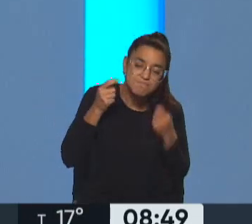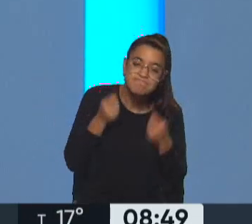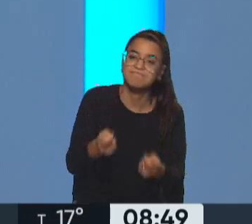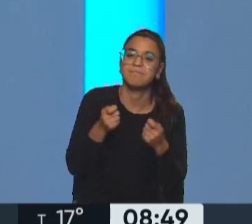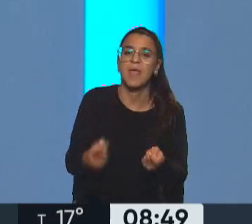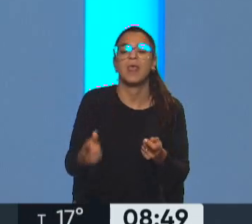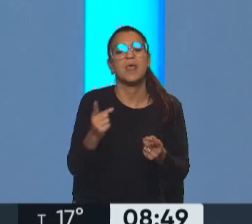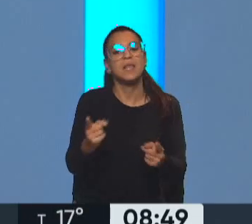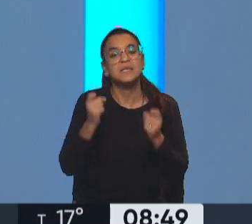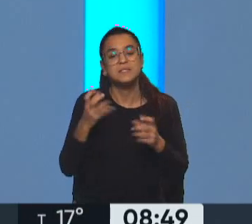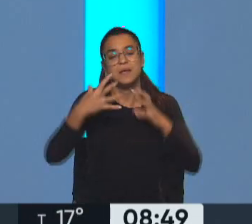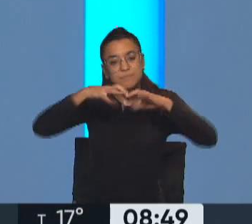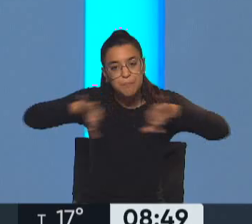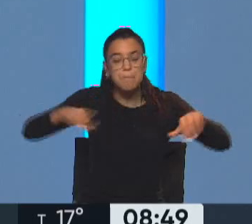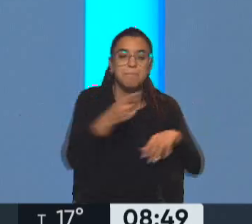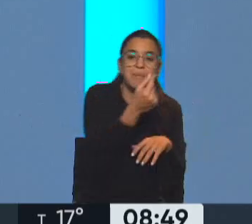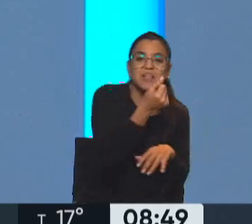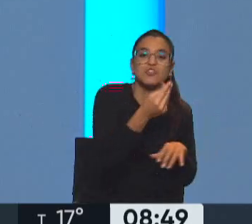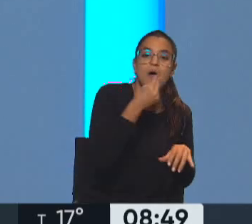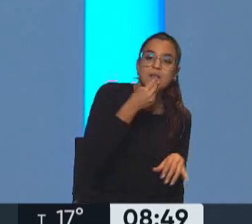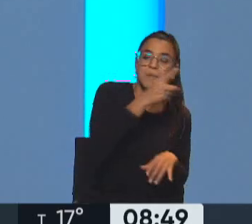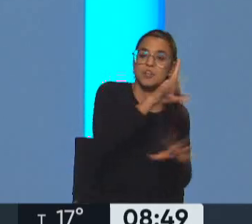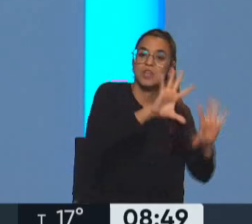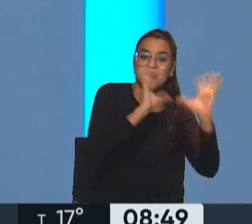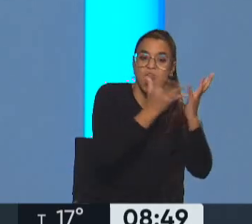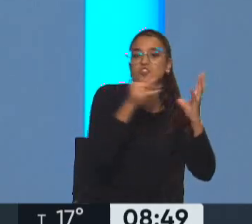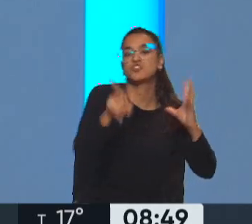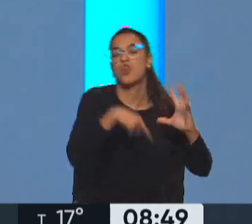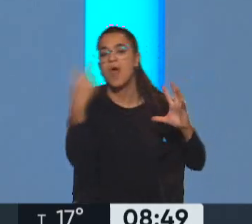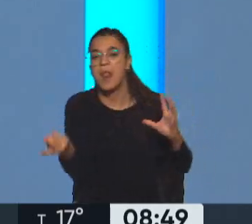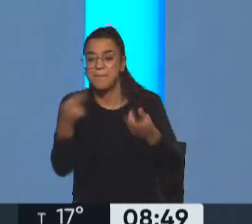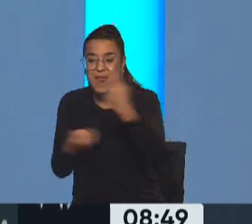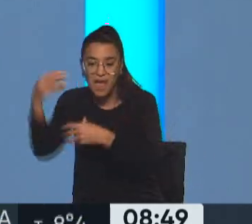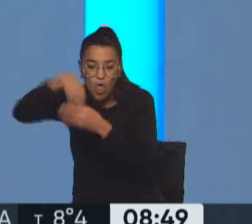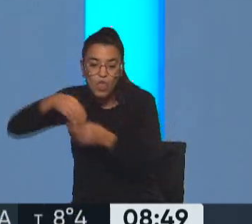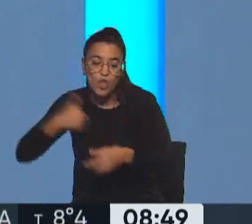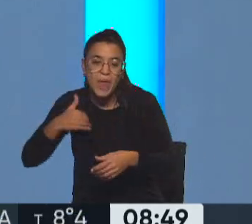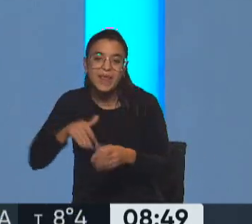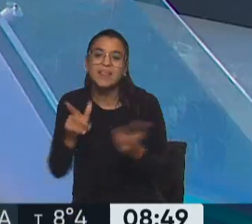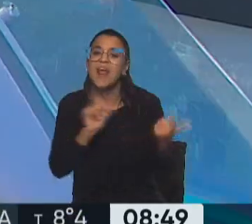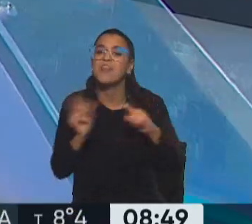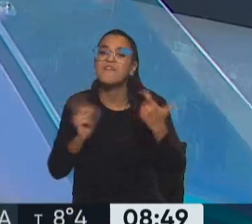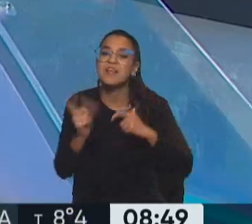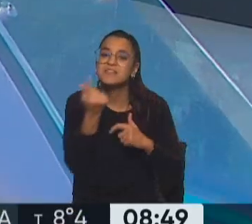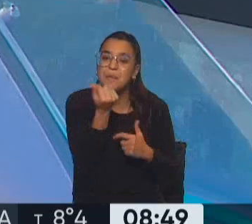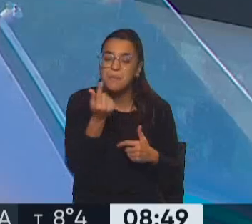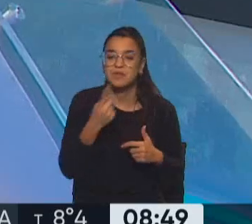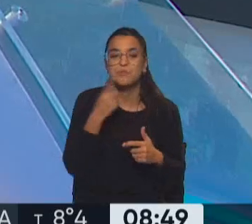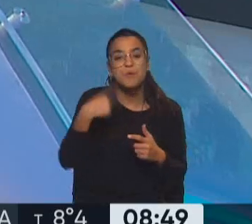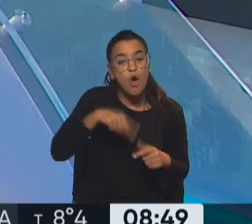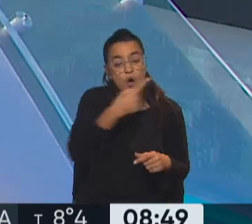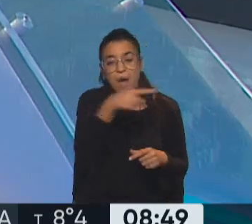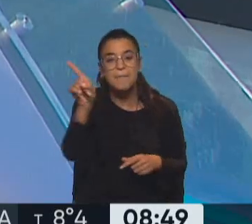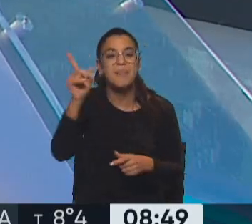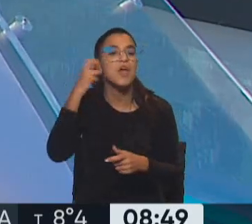de desacoplar los precios de los alimentos a nivel internacional del mercado interno una vez aclaró que debe pasar por el congreso